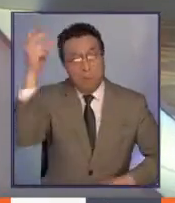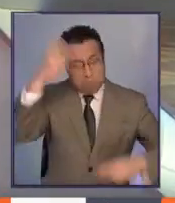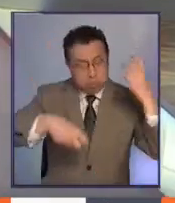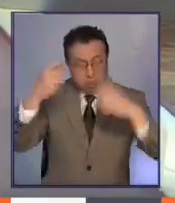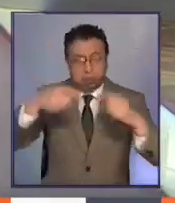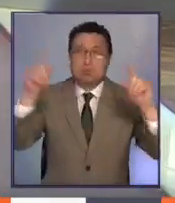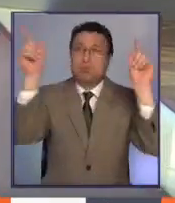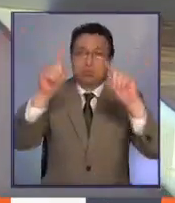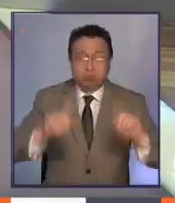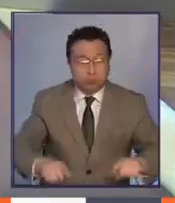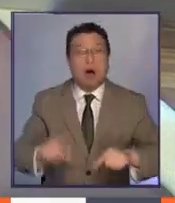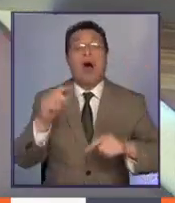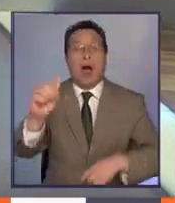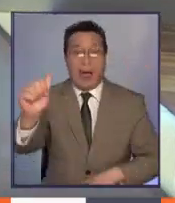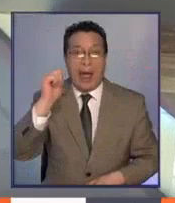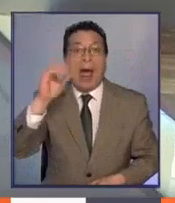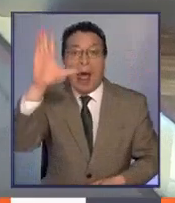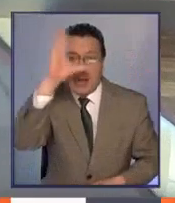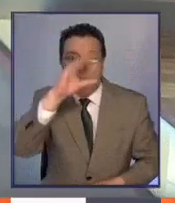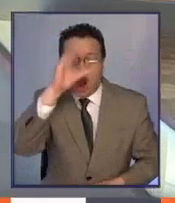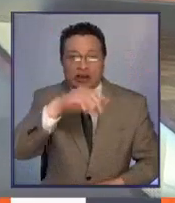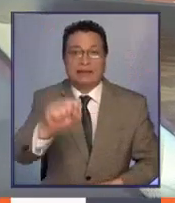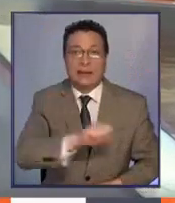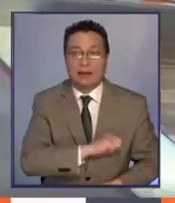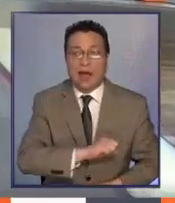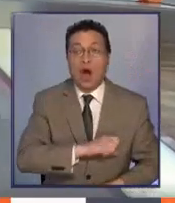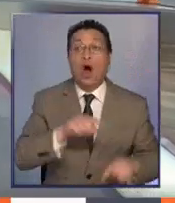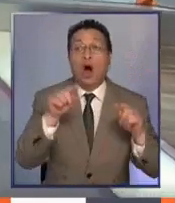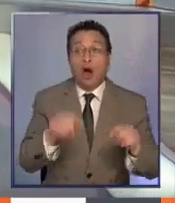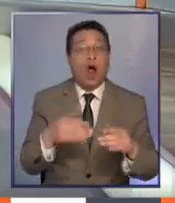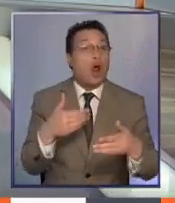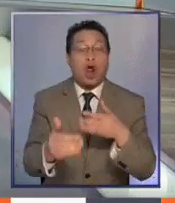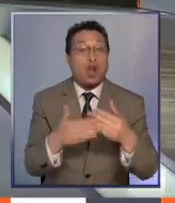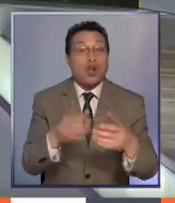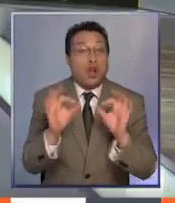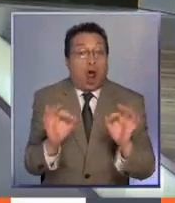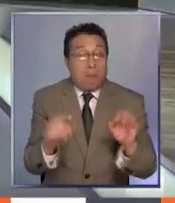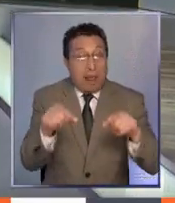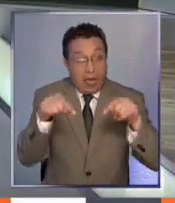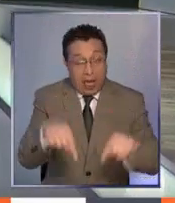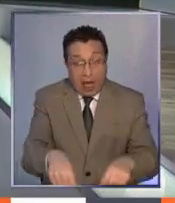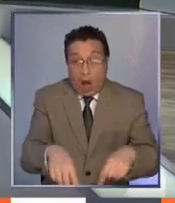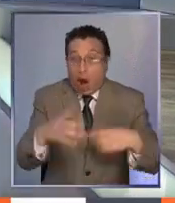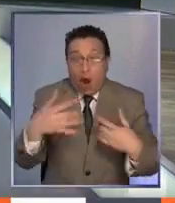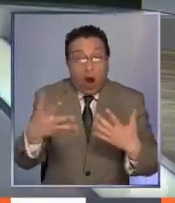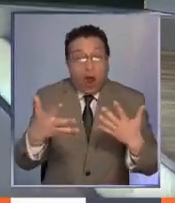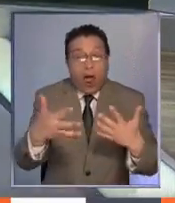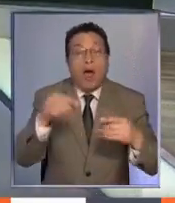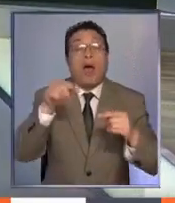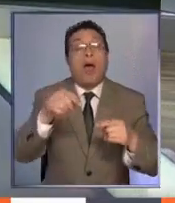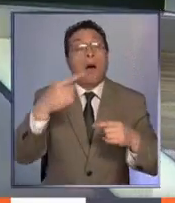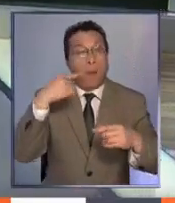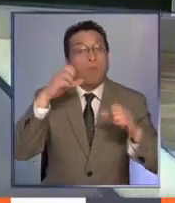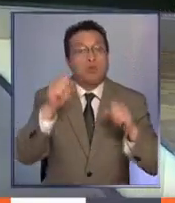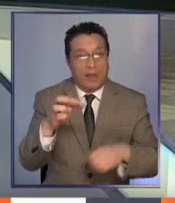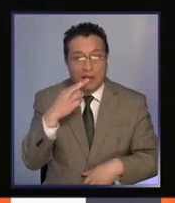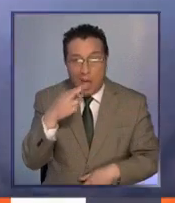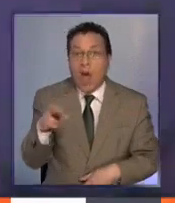que se registró anoche en la capital. Un fenómeno normal en épocas de transición y que, según los expertos, podría